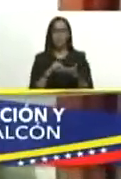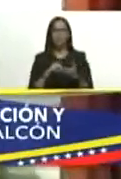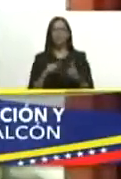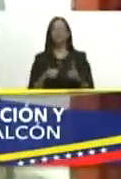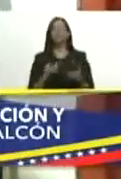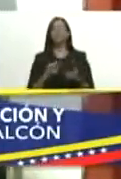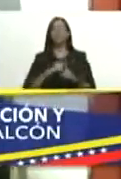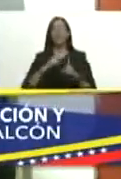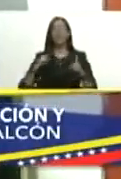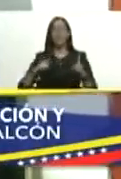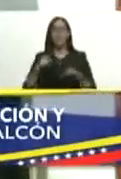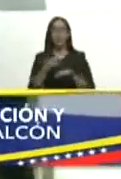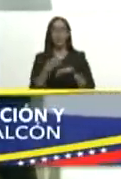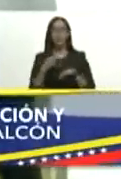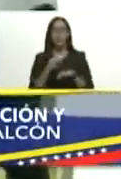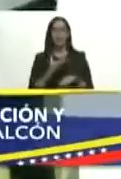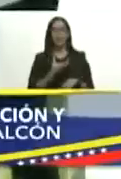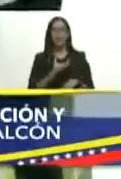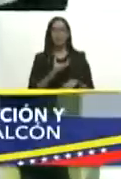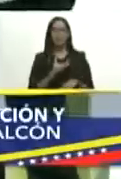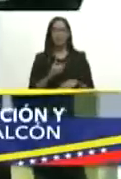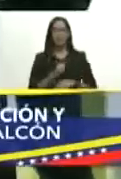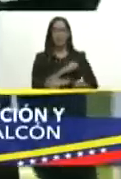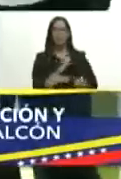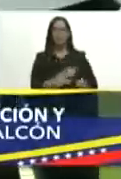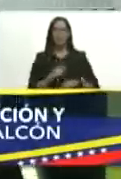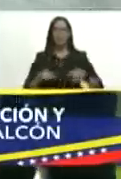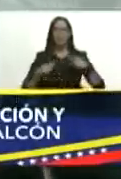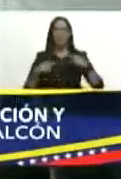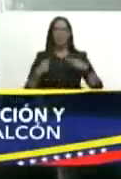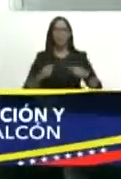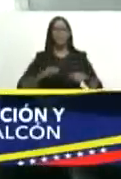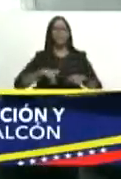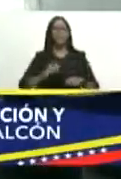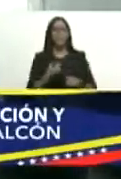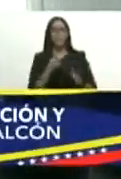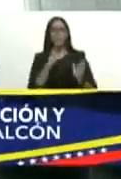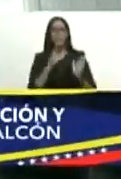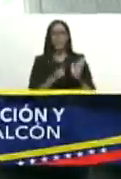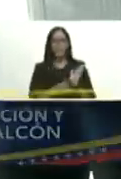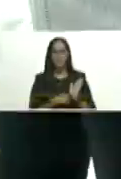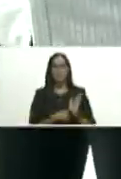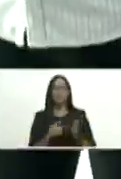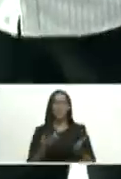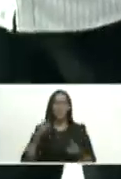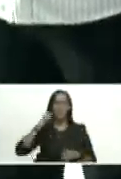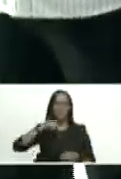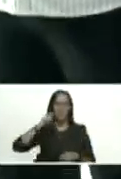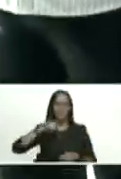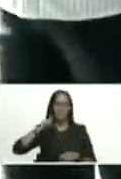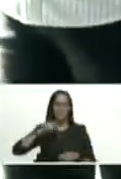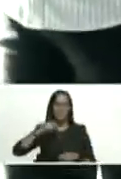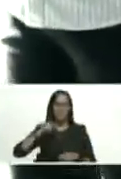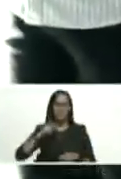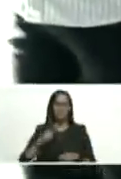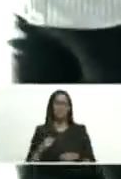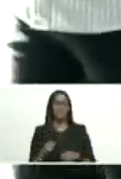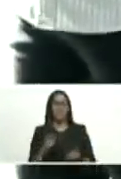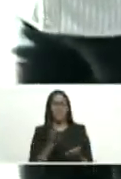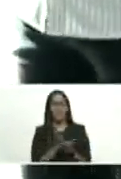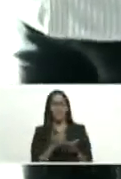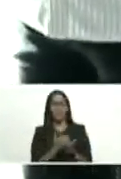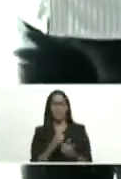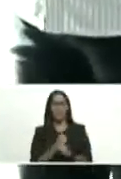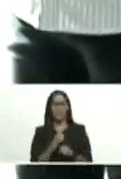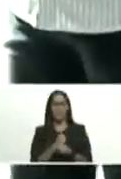las gobernaciones, las alcaldías y el poder popular, podamos cumplir con esa demanda que parte del trabajo